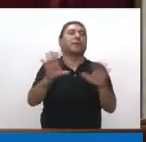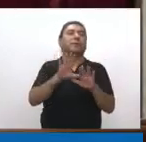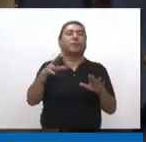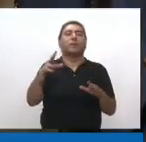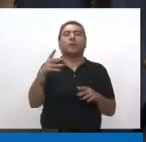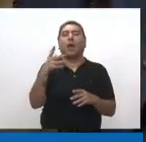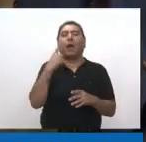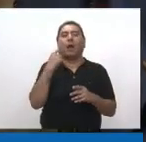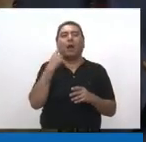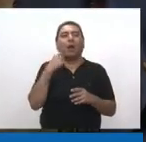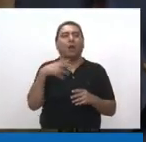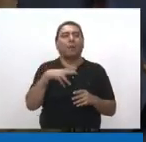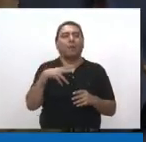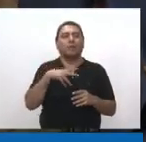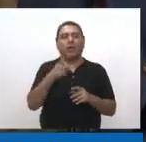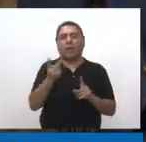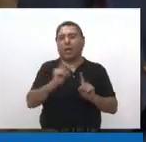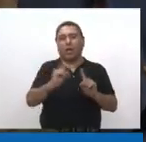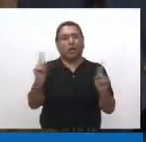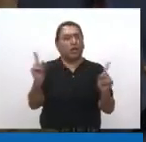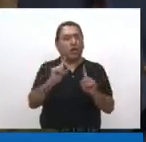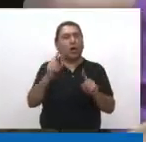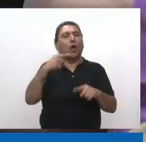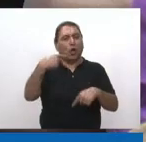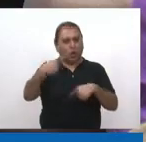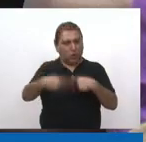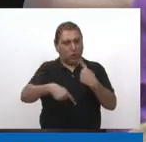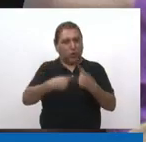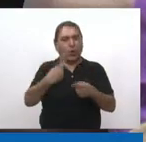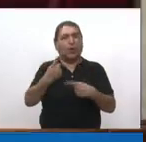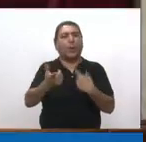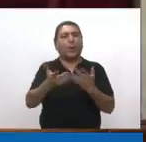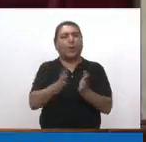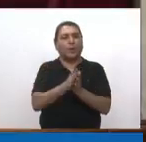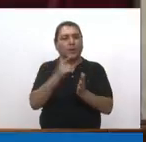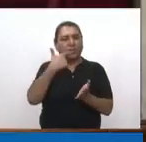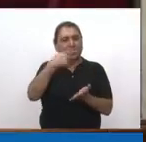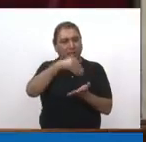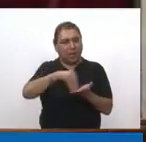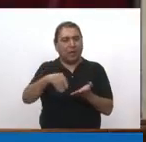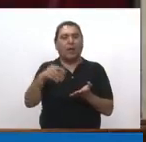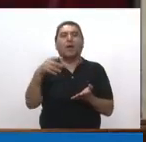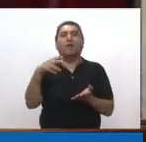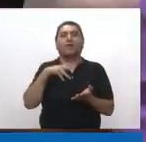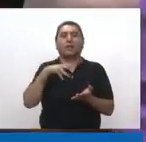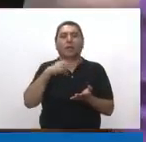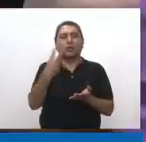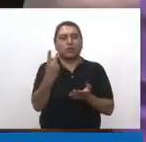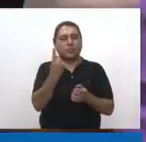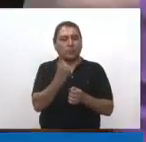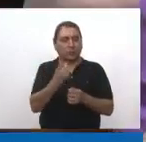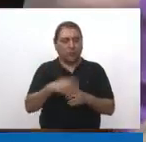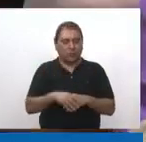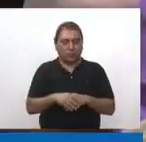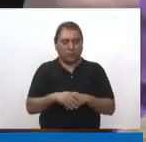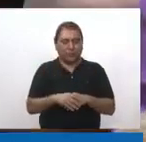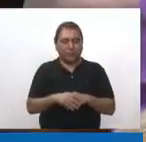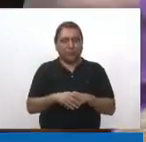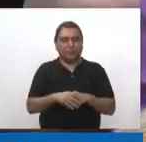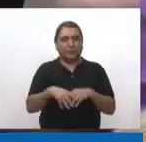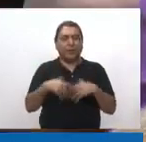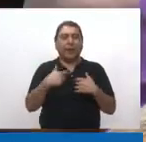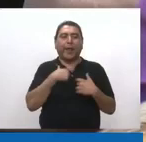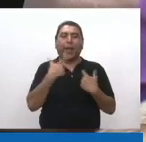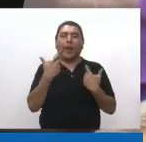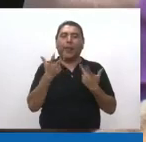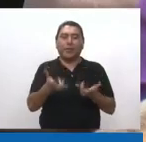personal. Continúe, bueno, senadora Krexel. Bueno, gracias, señora presidenta. Quedan 2 minutos. Bueno, entonces lo que quiero decir